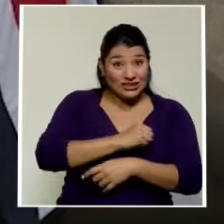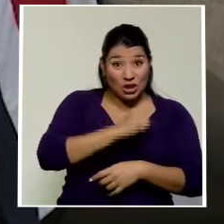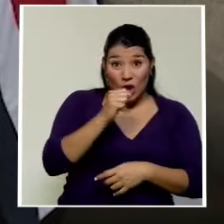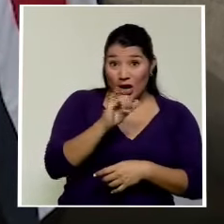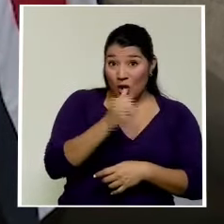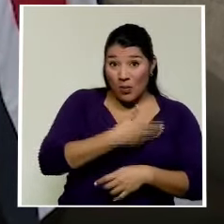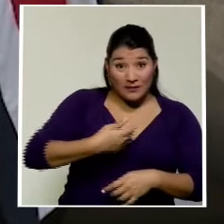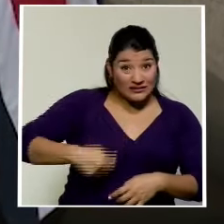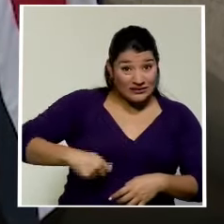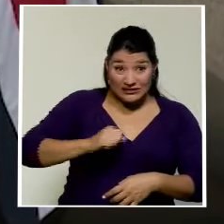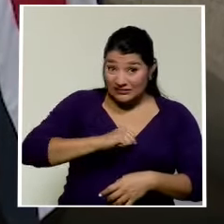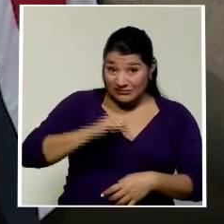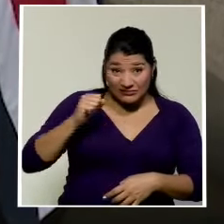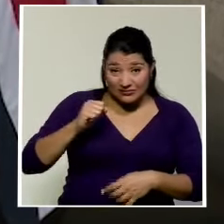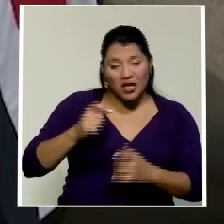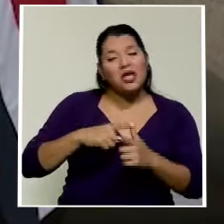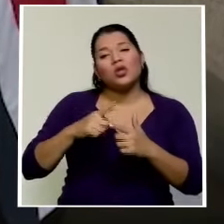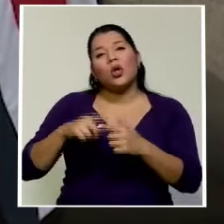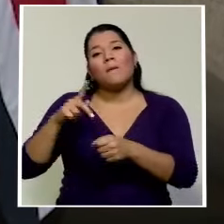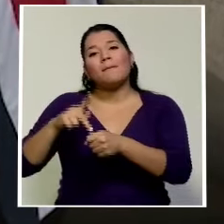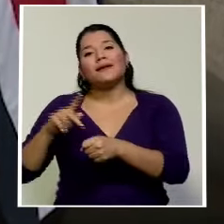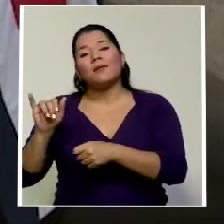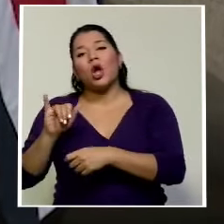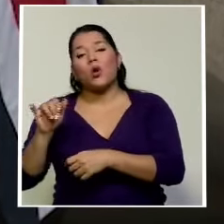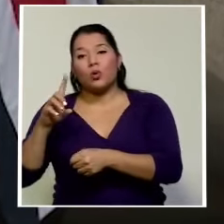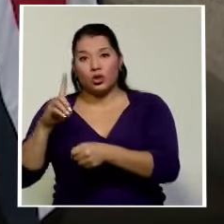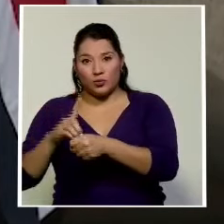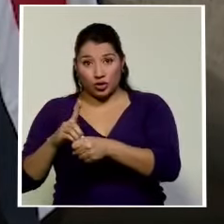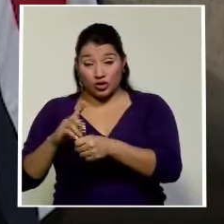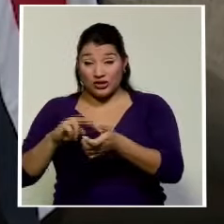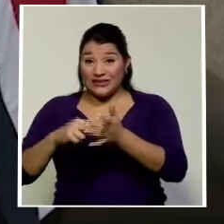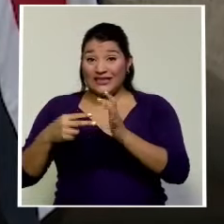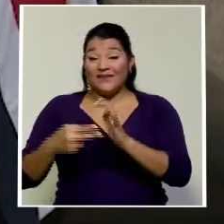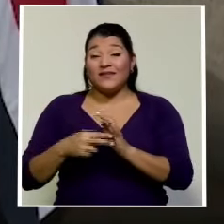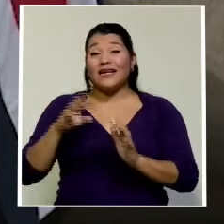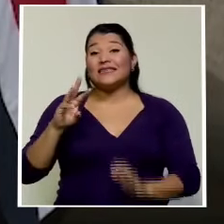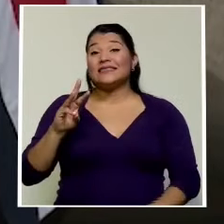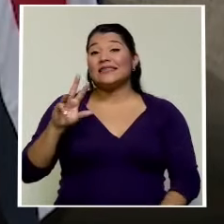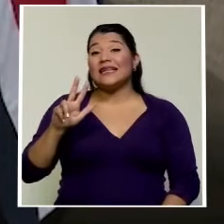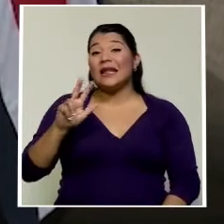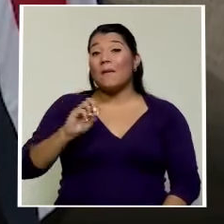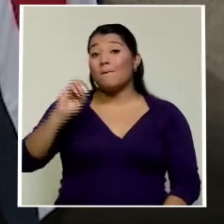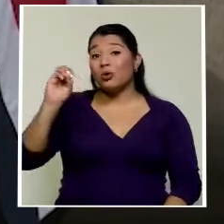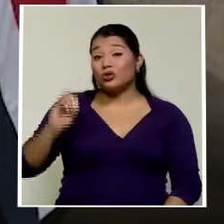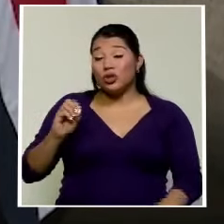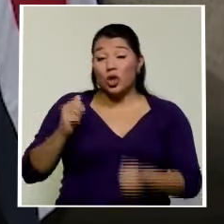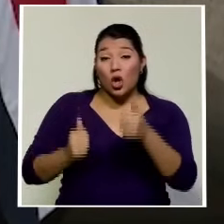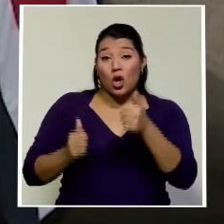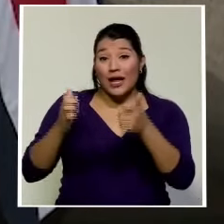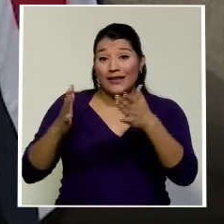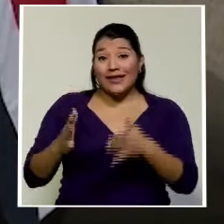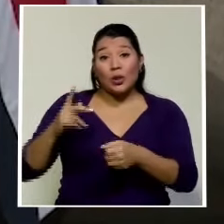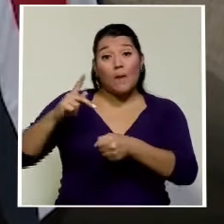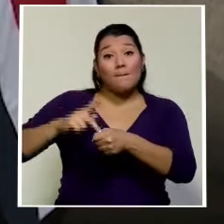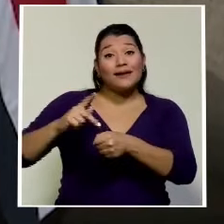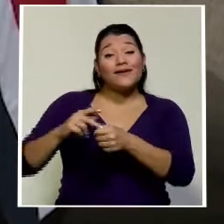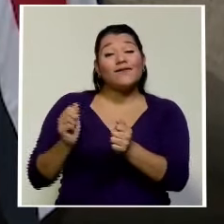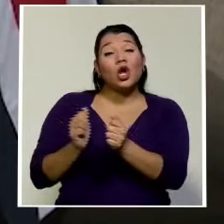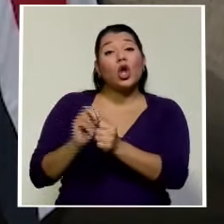caso de no poder hacerse con la silla presidencial. Es decir, el 63% de los candidatos participa con una